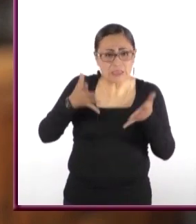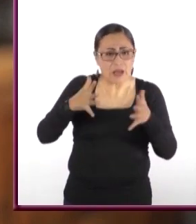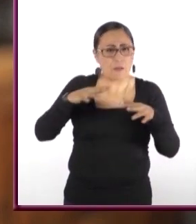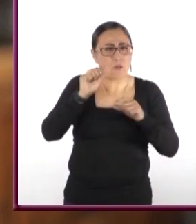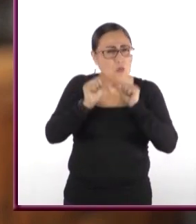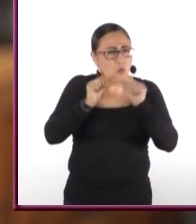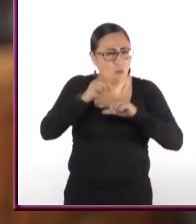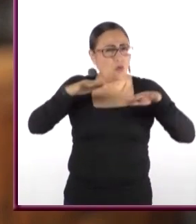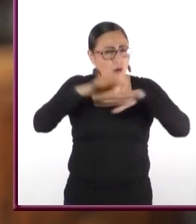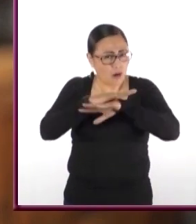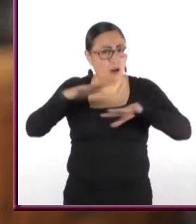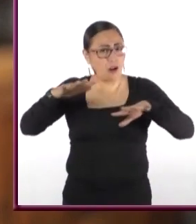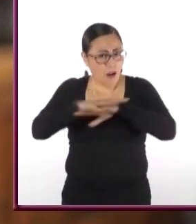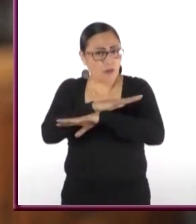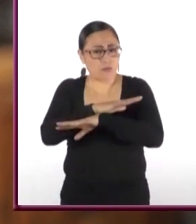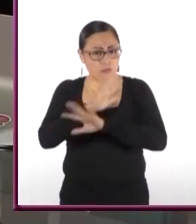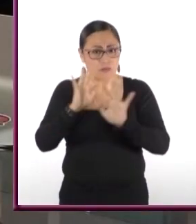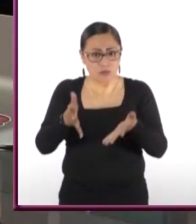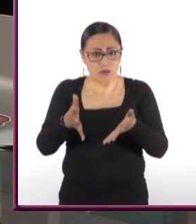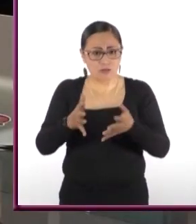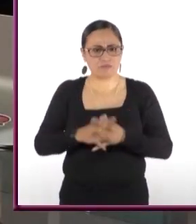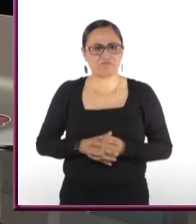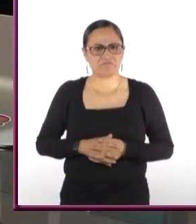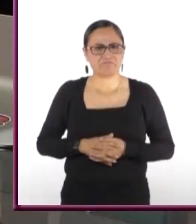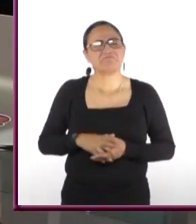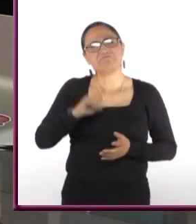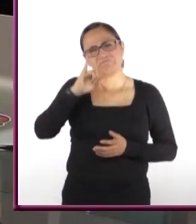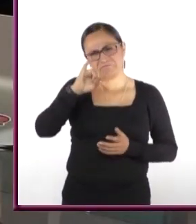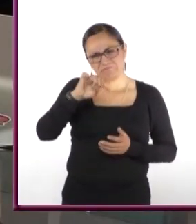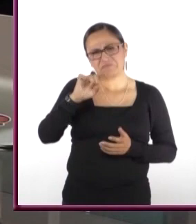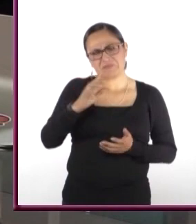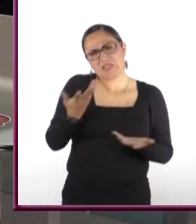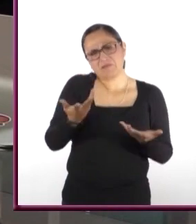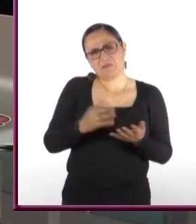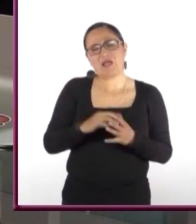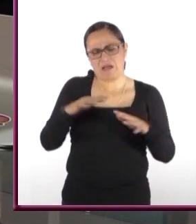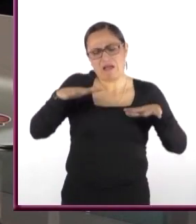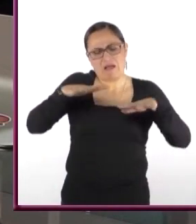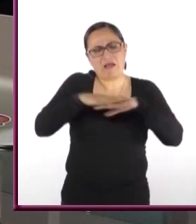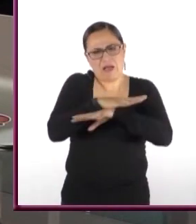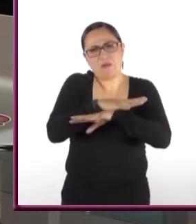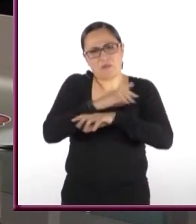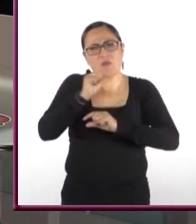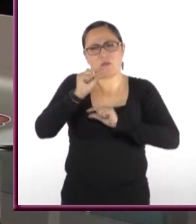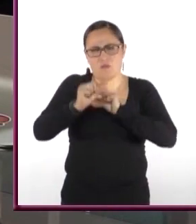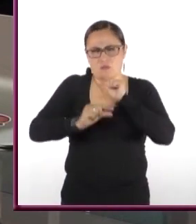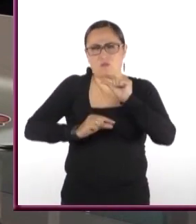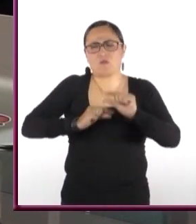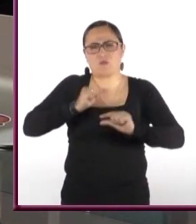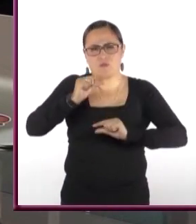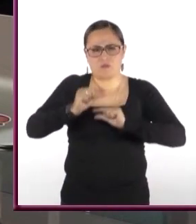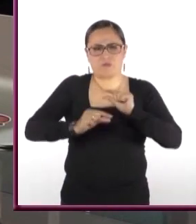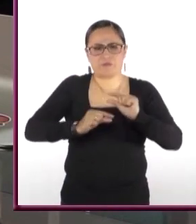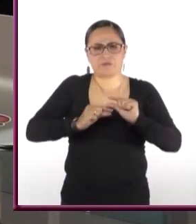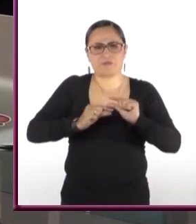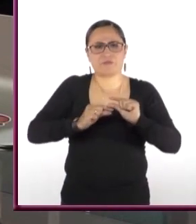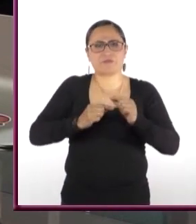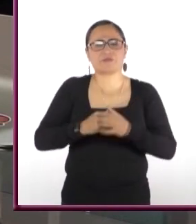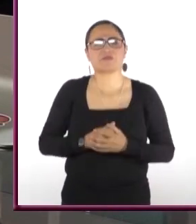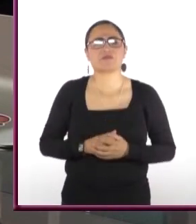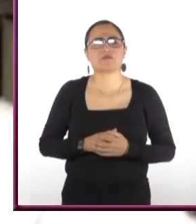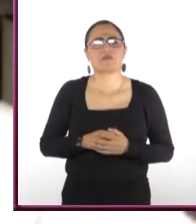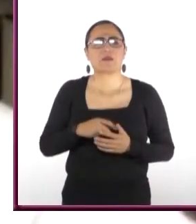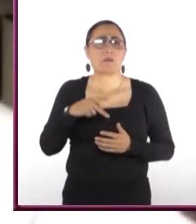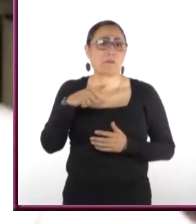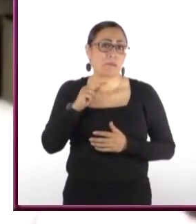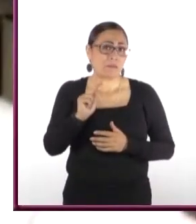hemos logrado un cambio? Creo que es un cambio que va poquito a poquito, ¿sí?